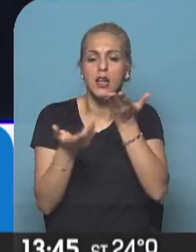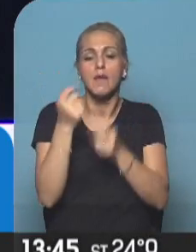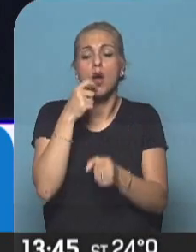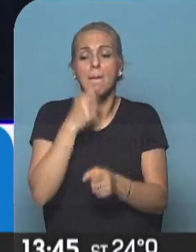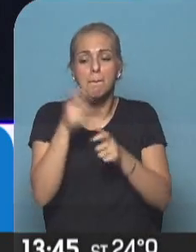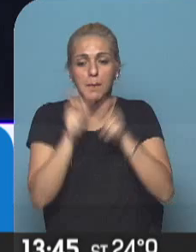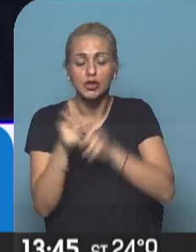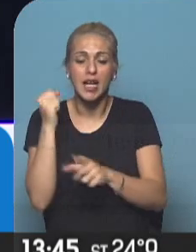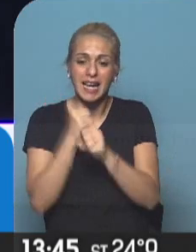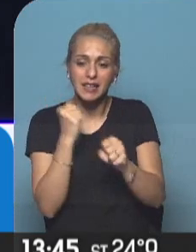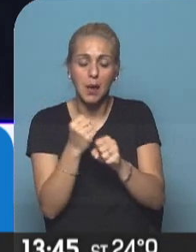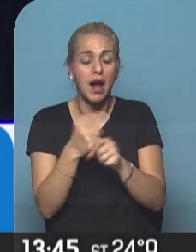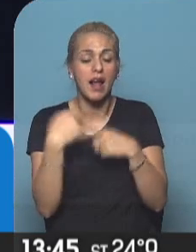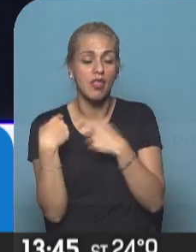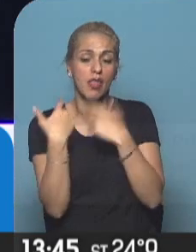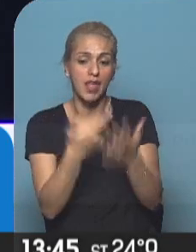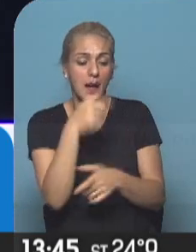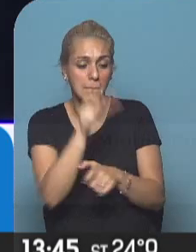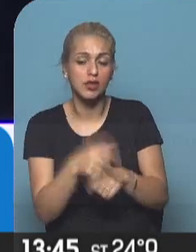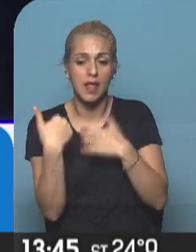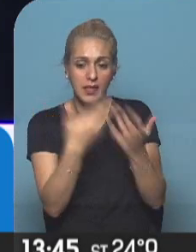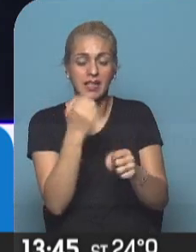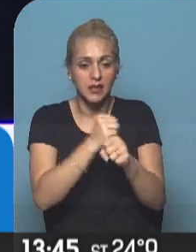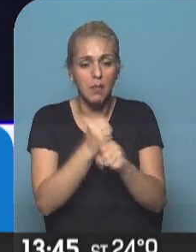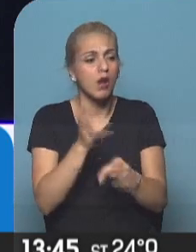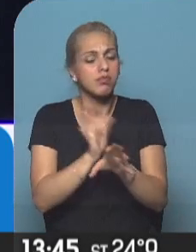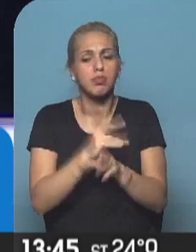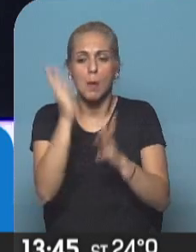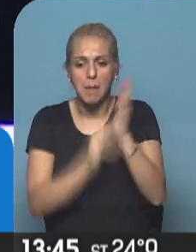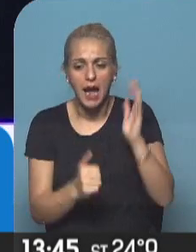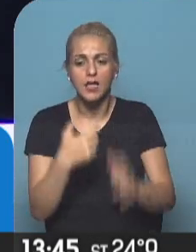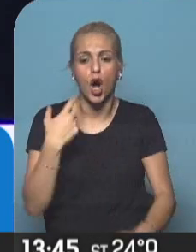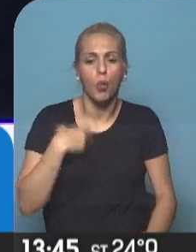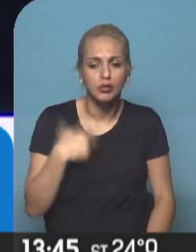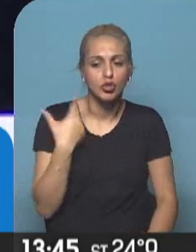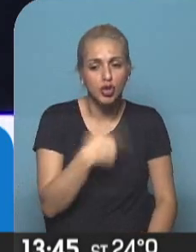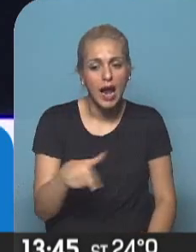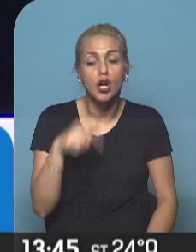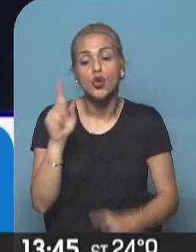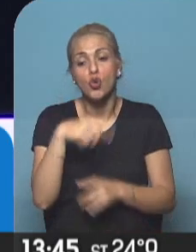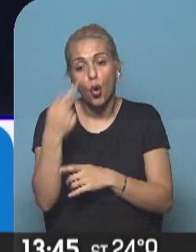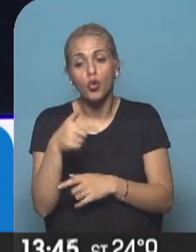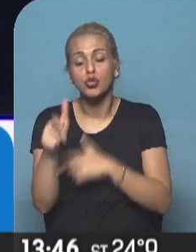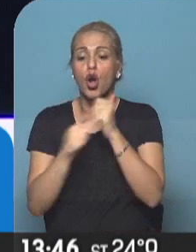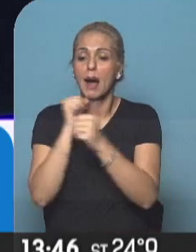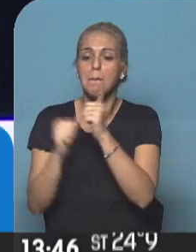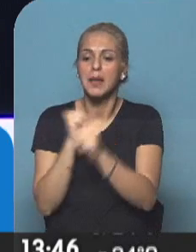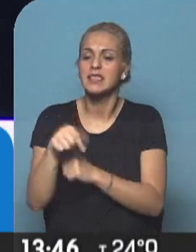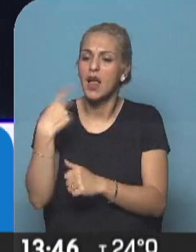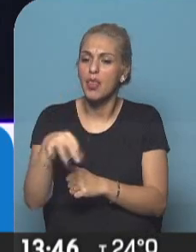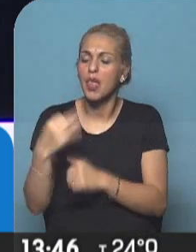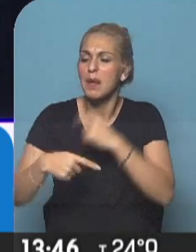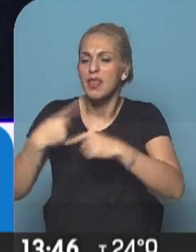que le tenemos que dar la dignidad de un trabajo con cobertura de seguridad social, con la obra social, y aquellas empresas que tienen que